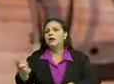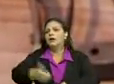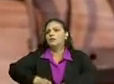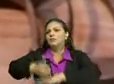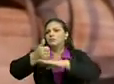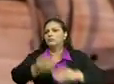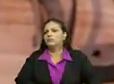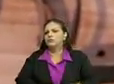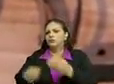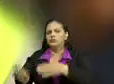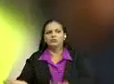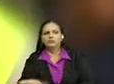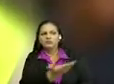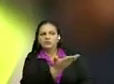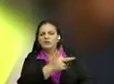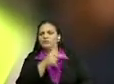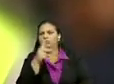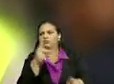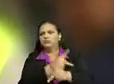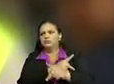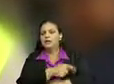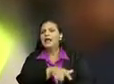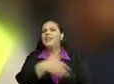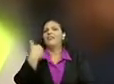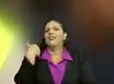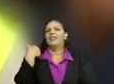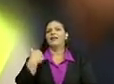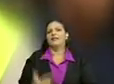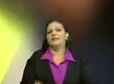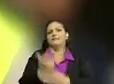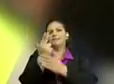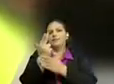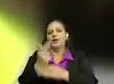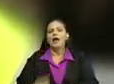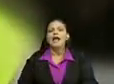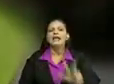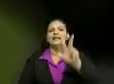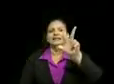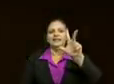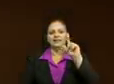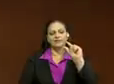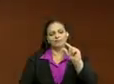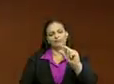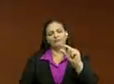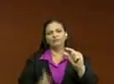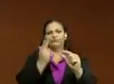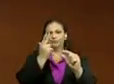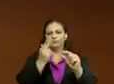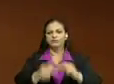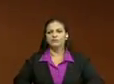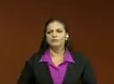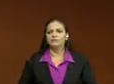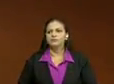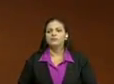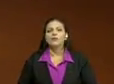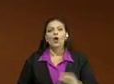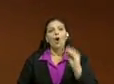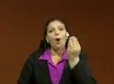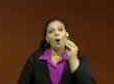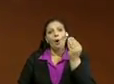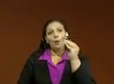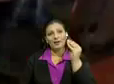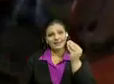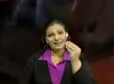la sociedad. Un revólver con tres cartuchos sin percutar se encontró. Pero fue el menor de edad quien detalló